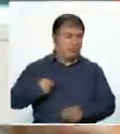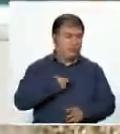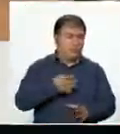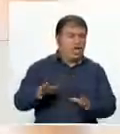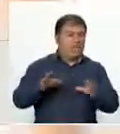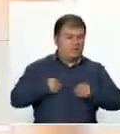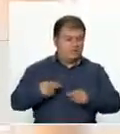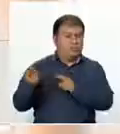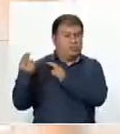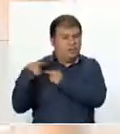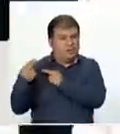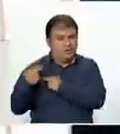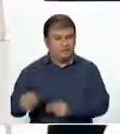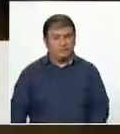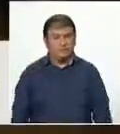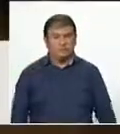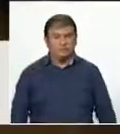Cargo?